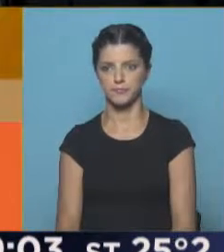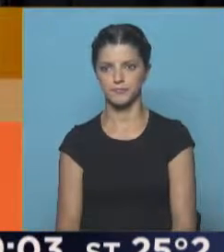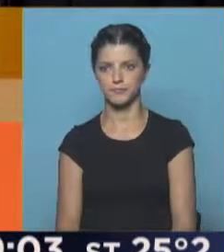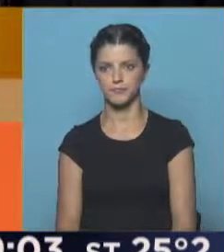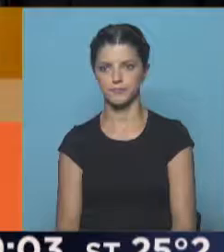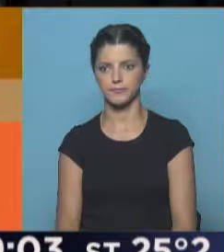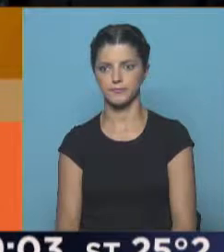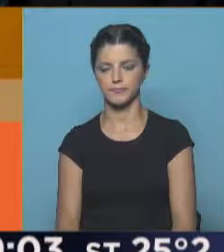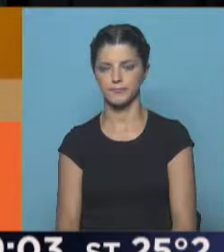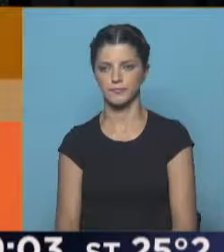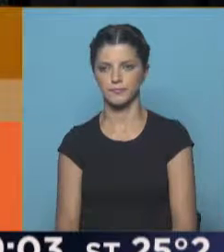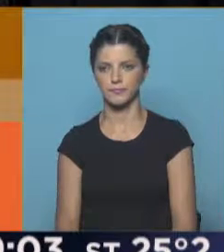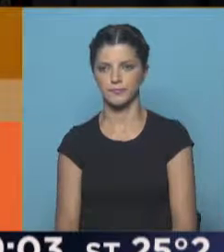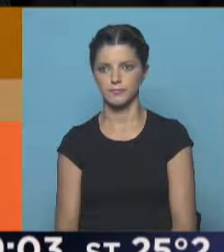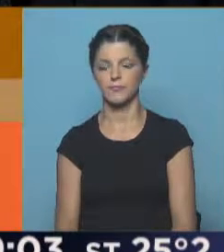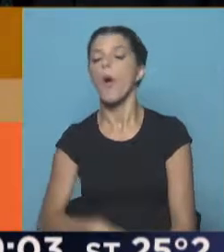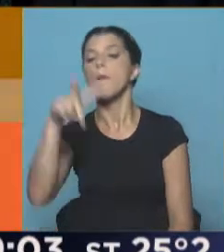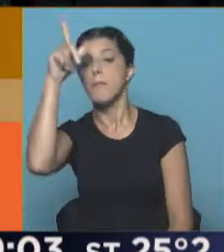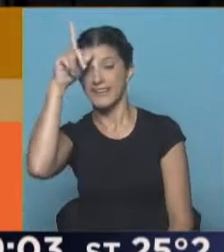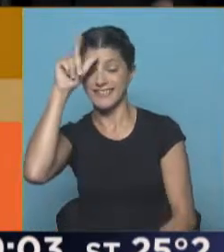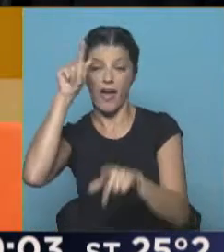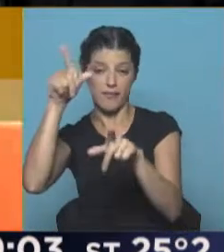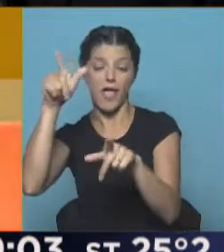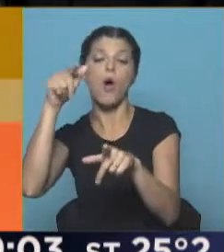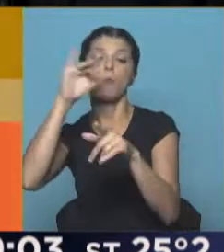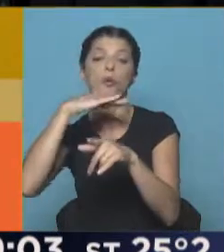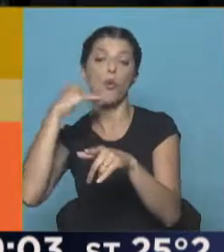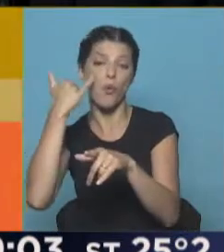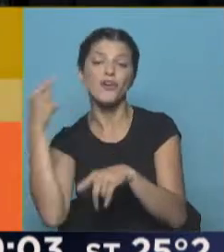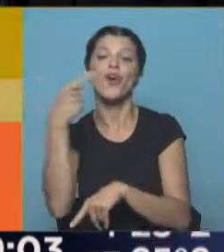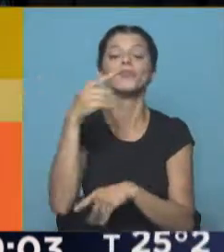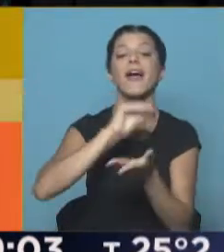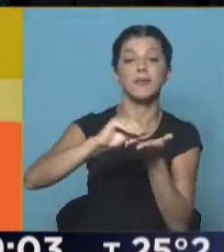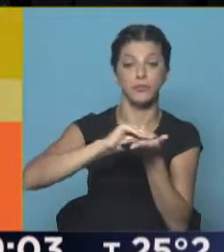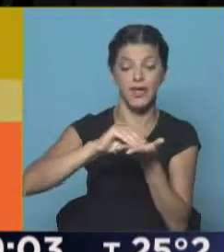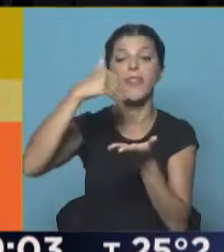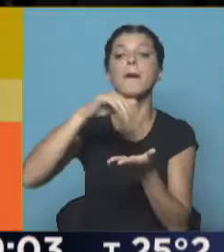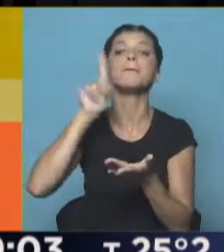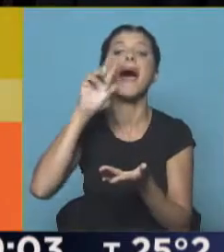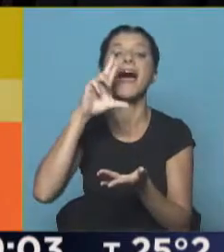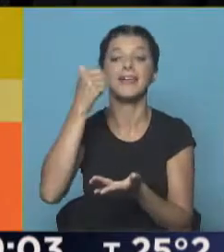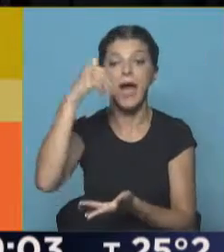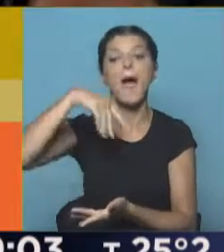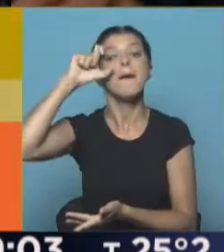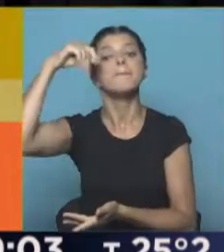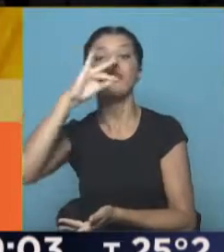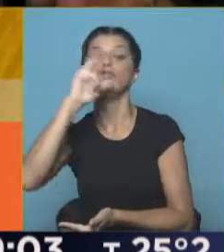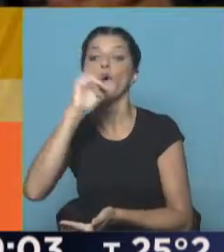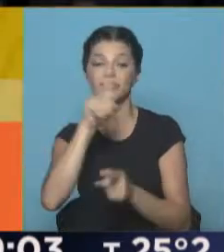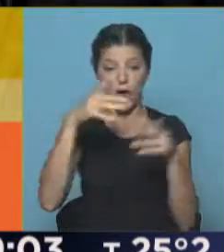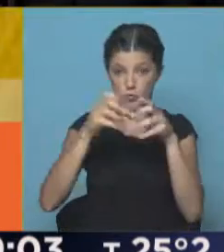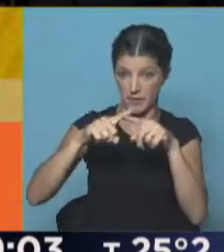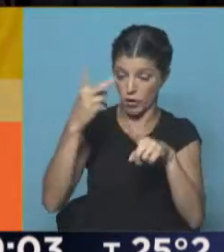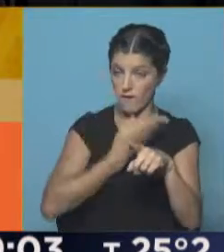un accionar de la policía jujeña contra la diputada Mayra Mendoza del Frente para la Victoria. Este tema